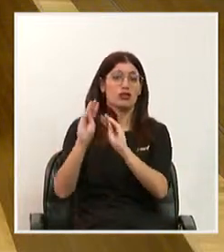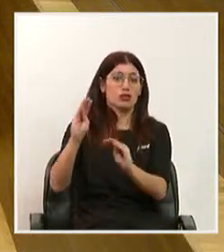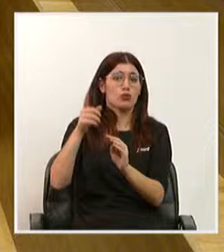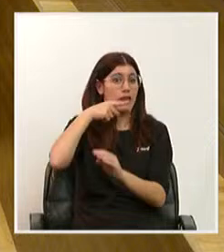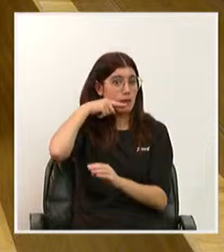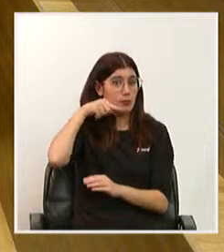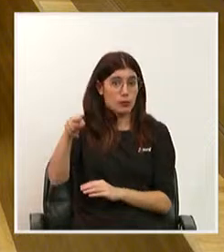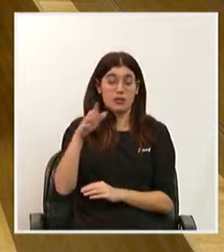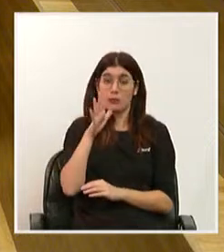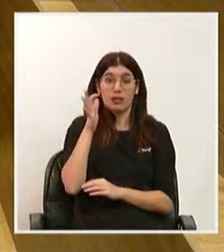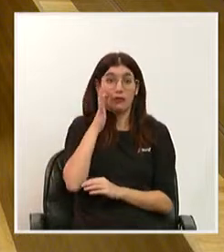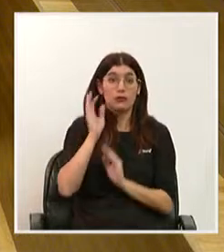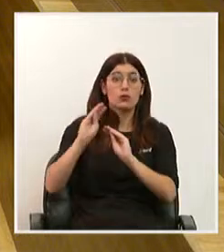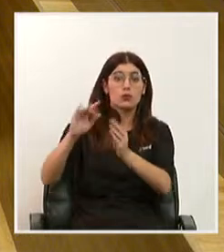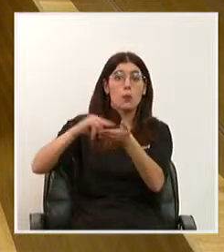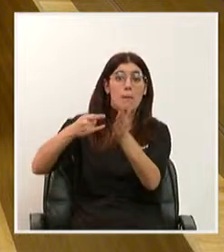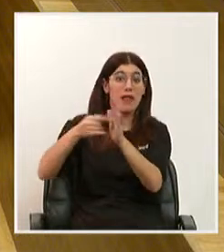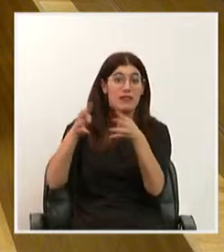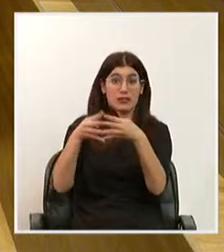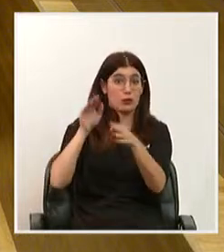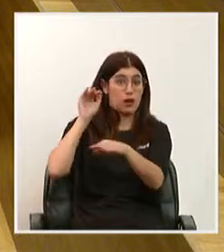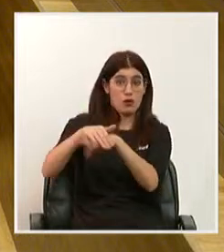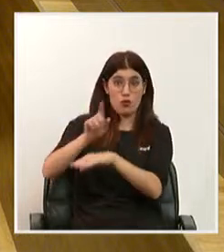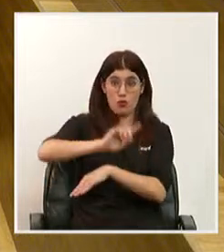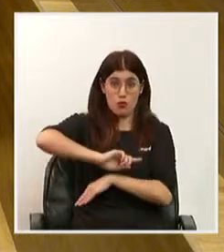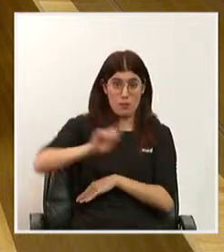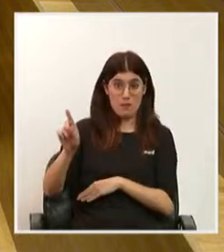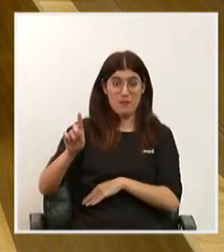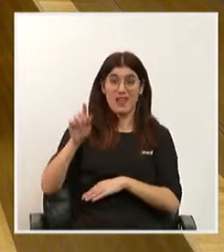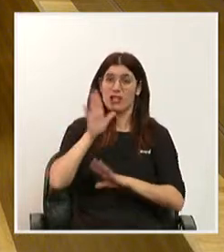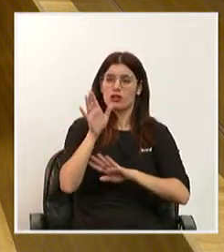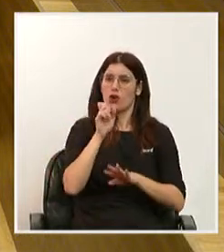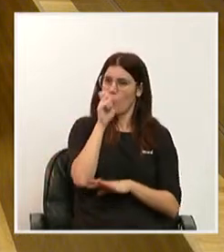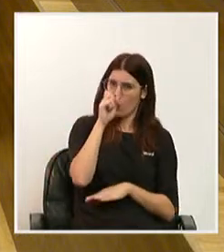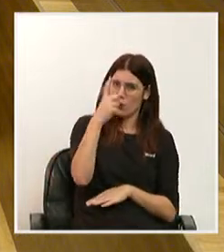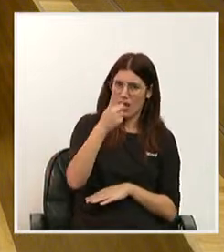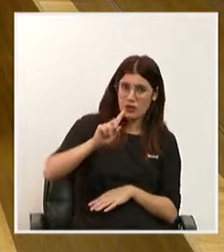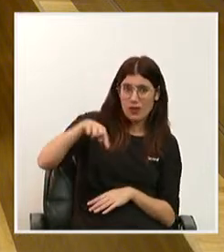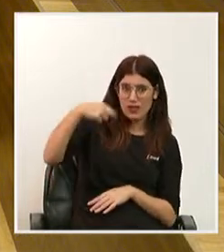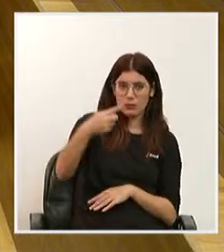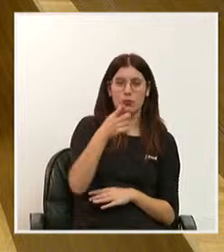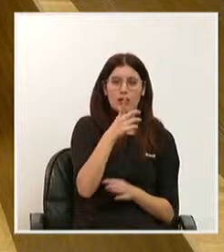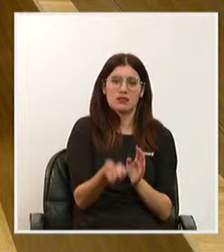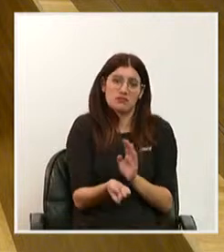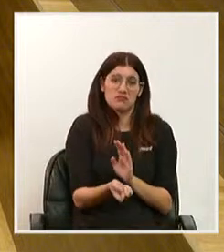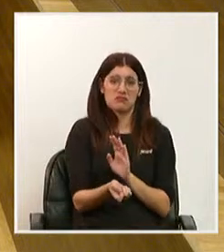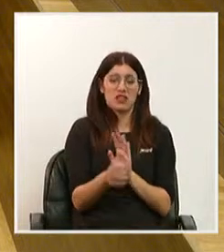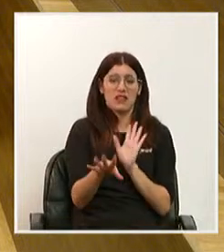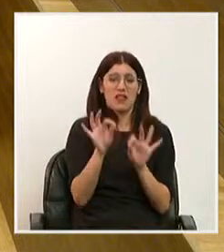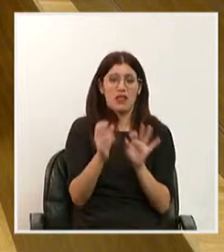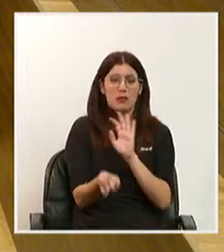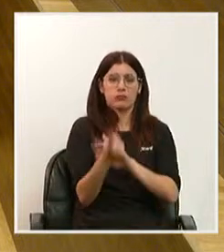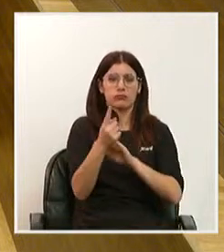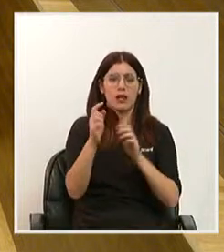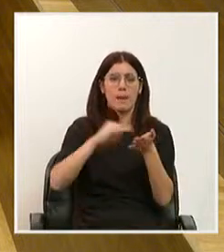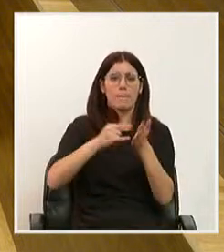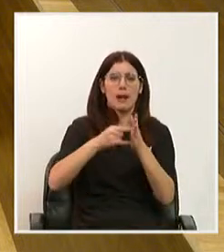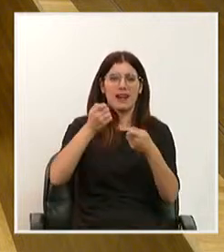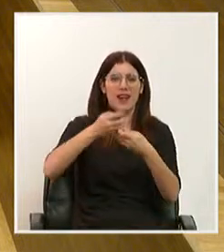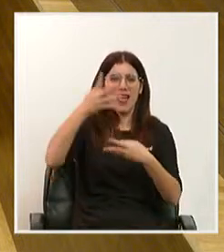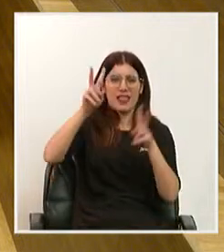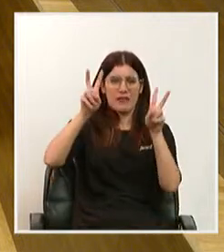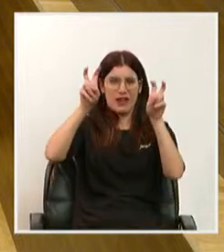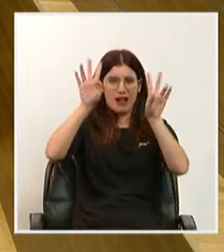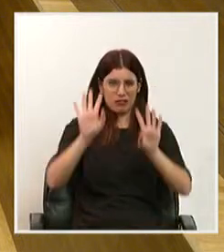cumplir su propio plan de infraestructuras solamente al año de tenerlo deciden sacarse de la manga el plan edificante y que ese